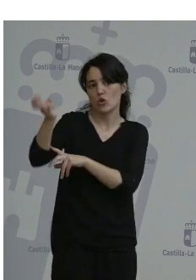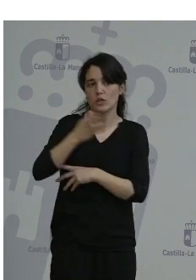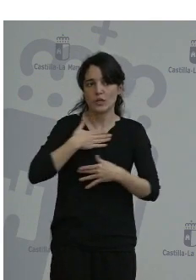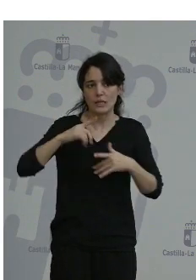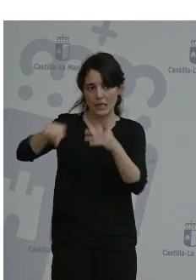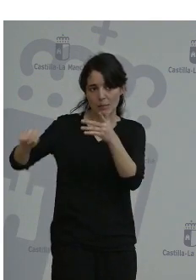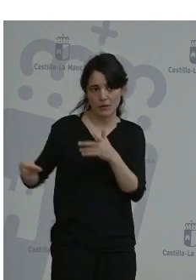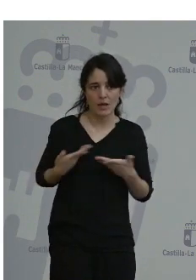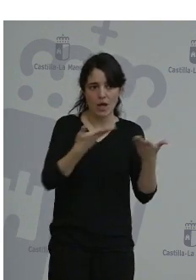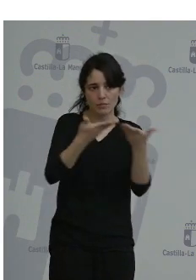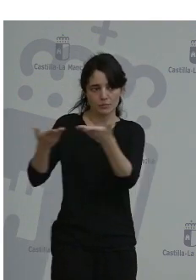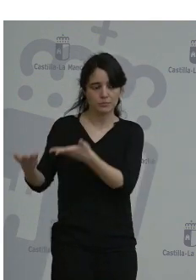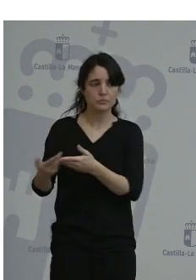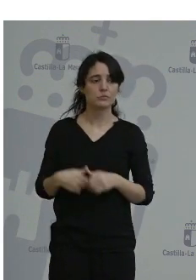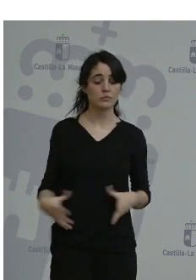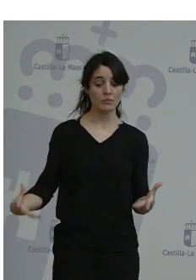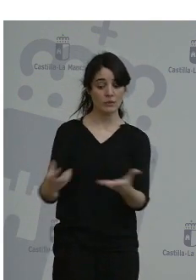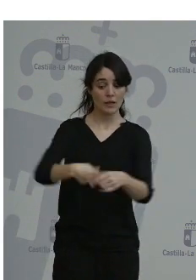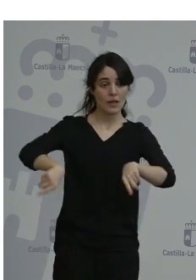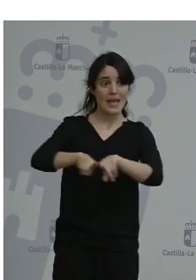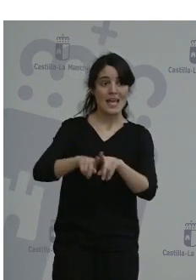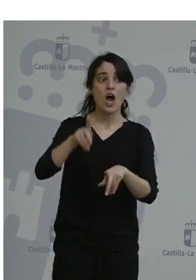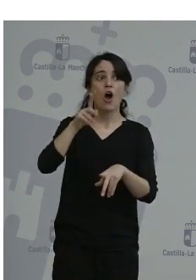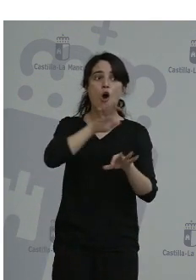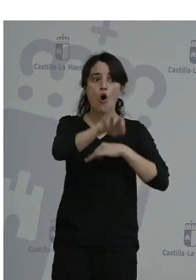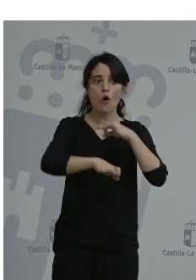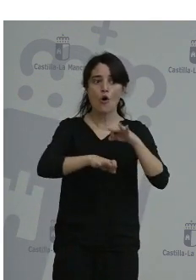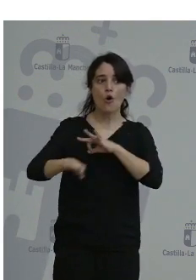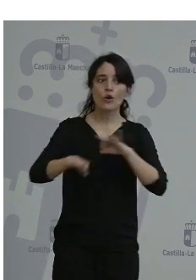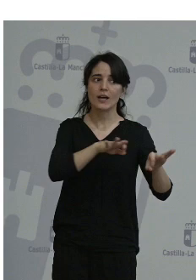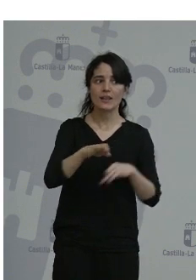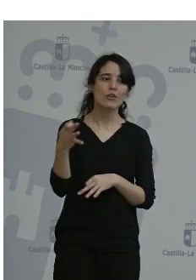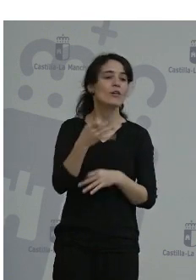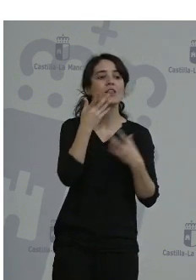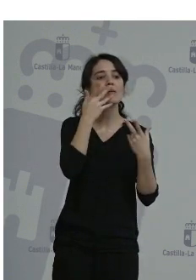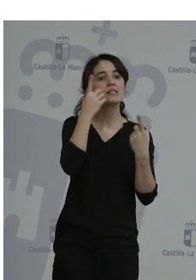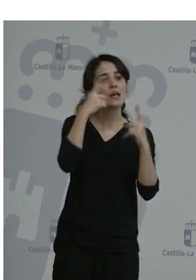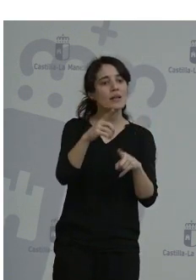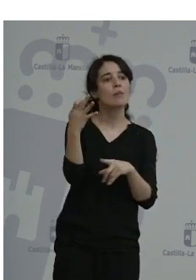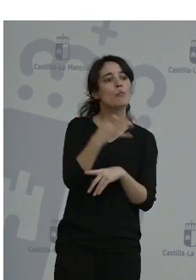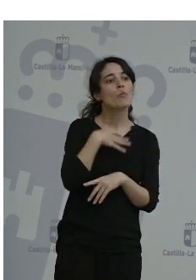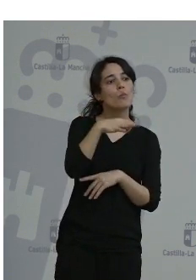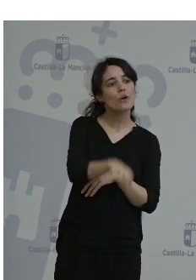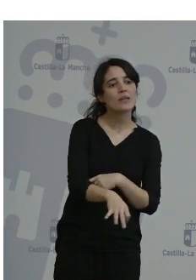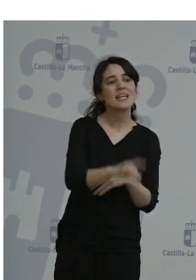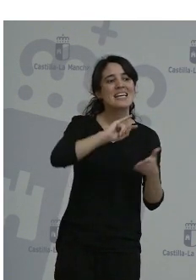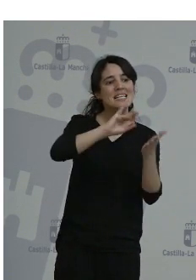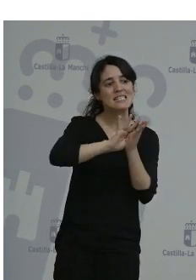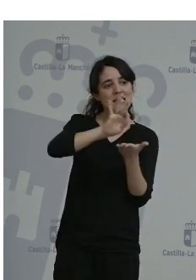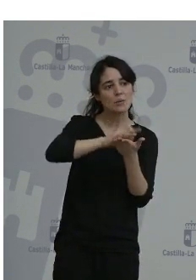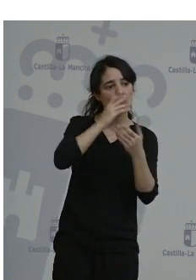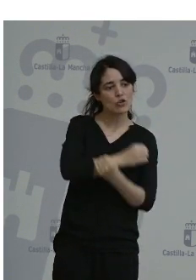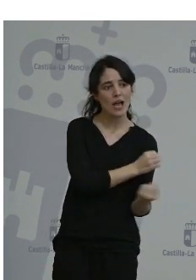Estas organizaciones tienen que saber que pueden contar con servicios de apoyo que les facilitarán la tarea de contar con